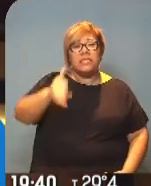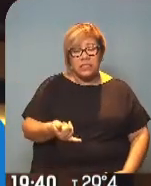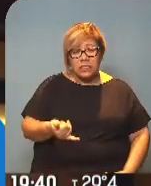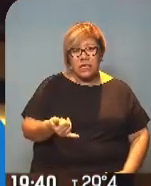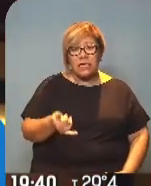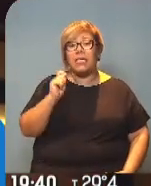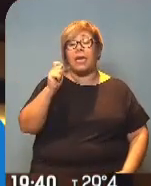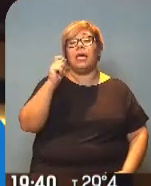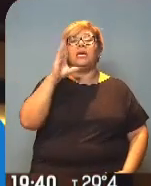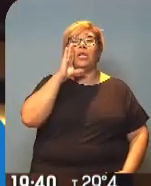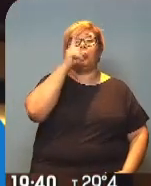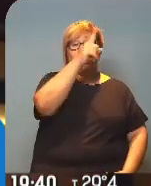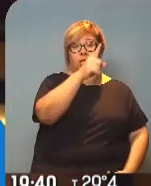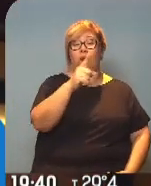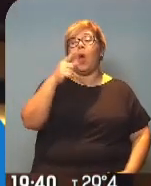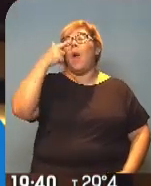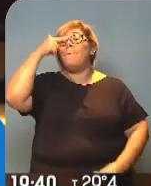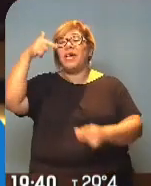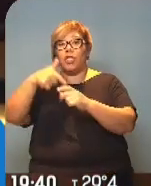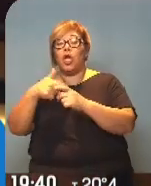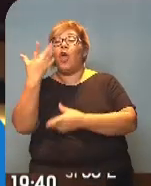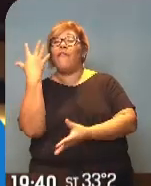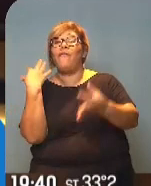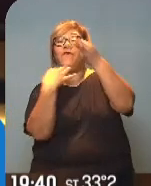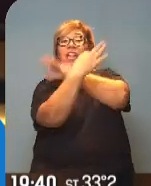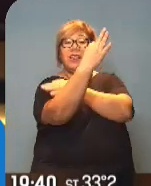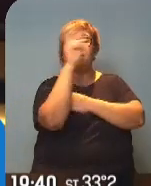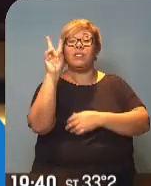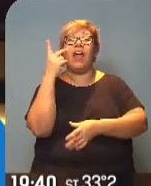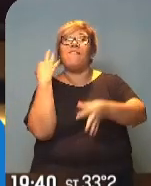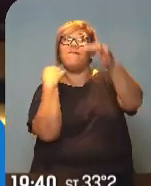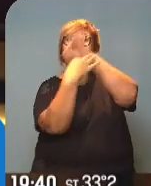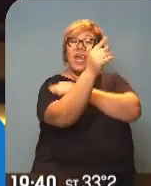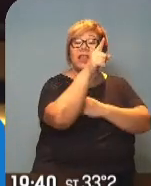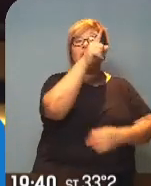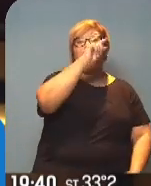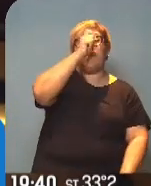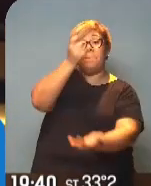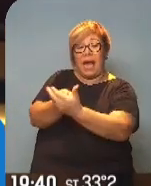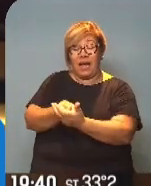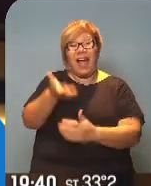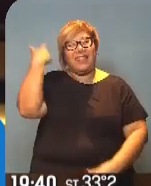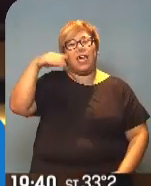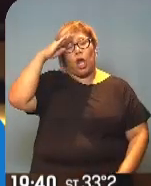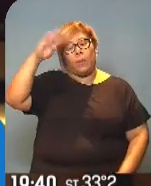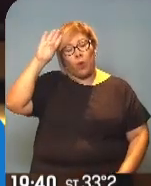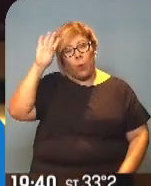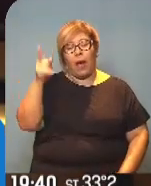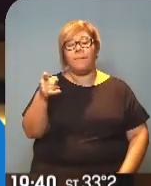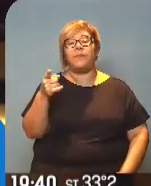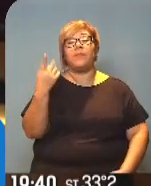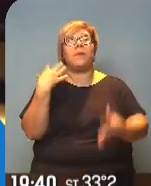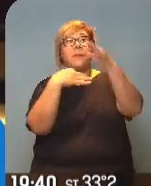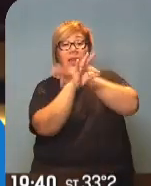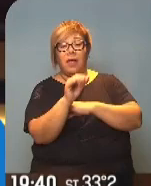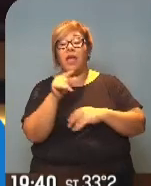eran los Estados Unidos. ¿Qué clase de bloqueo es ese cuando es el único que te da dinero? Estados Unidos dijo, no te compro más, se terminó. Y es el derecho de cualquier comprador decir, no le